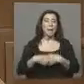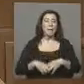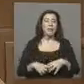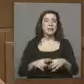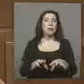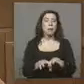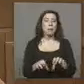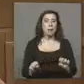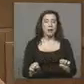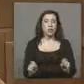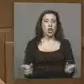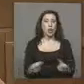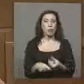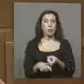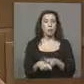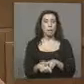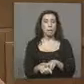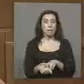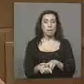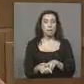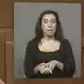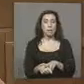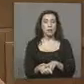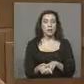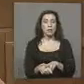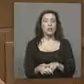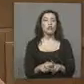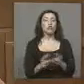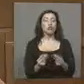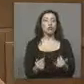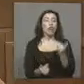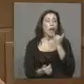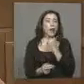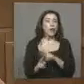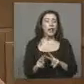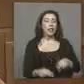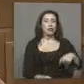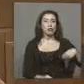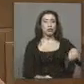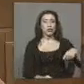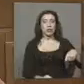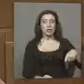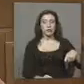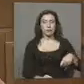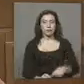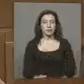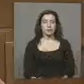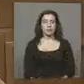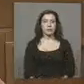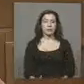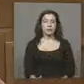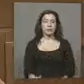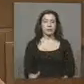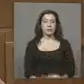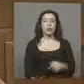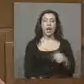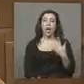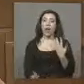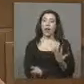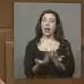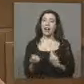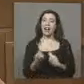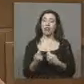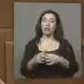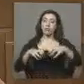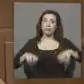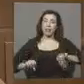pactos. La Comisión Mixta Presidenta reparó los errores cometidos por el Senado. Los reparó. Y por ello tenemos hoy día negociación